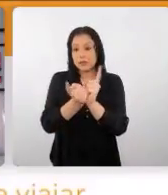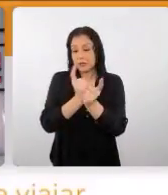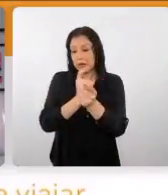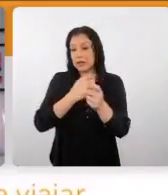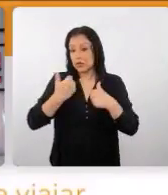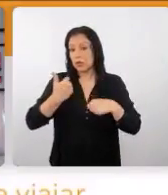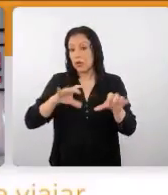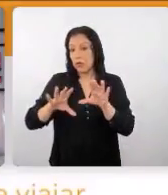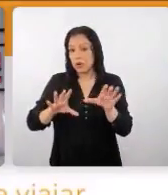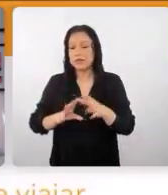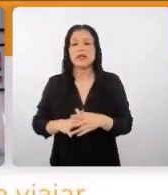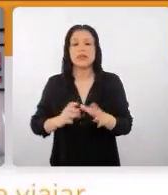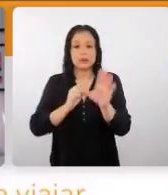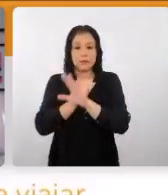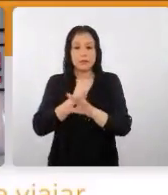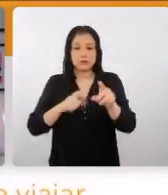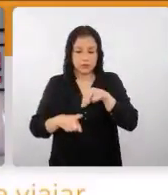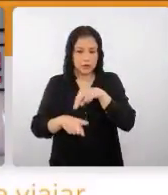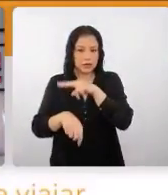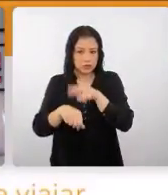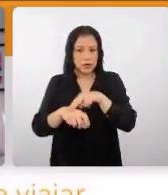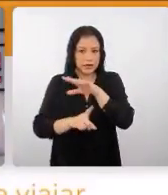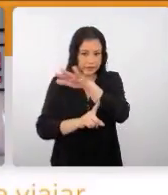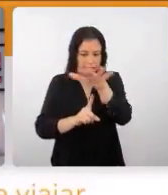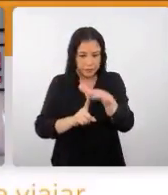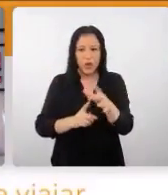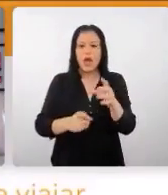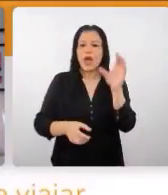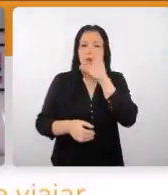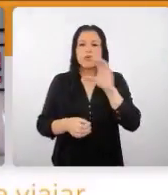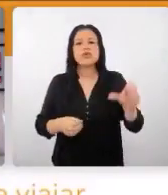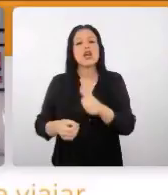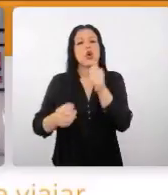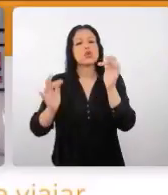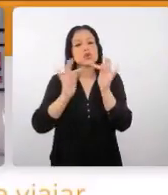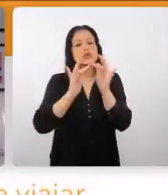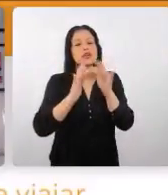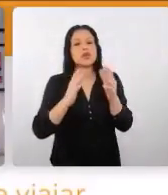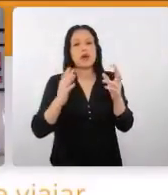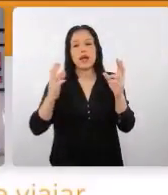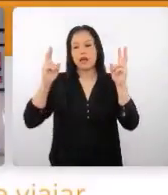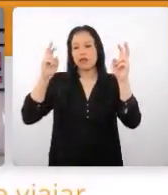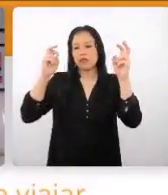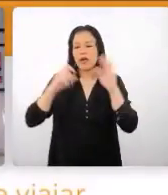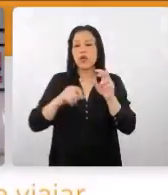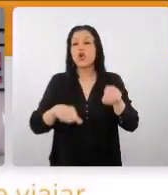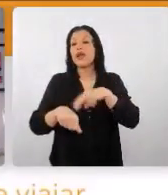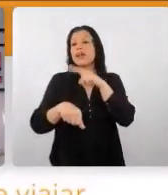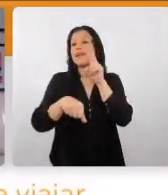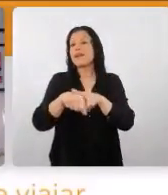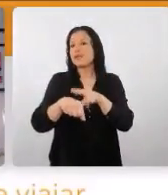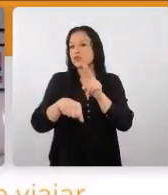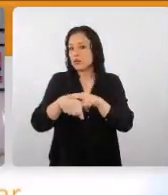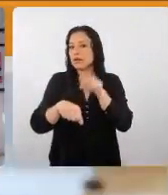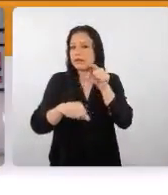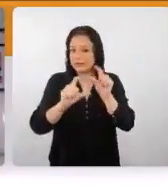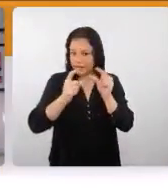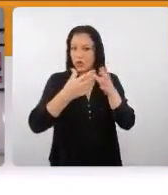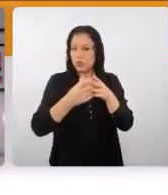realizando, ¿sí? Y buscar opciones de contacto con naturaleza, que es algo que se valora bastante por este segmento.